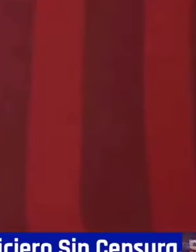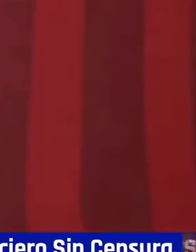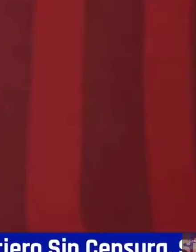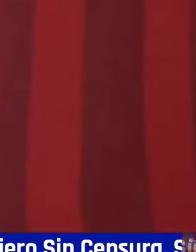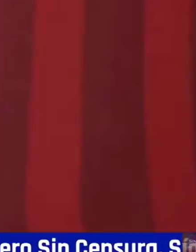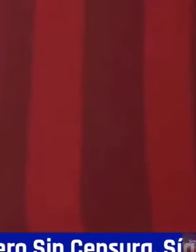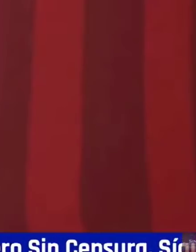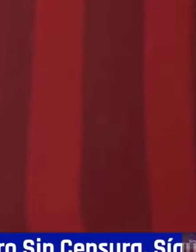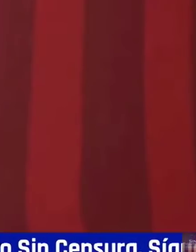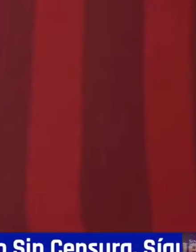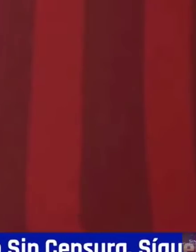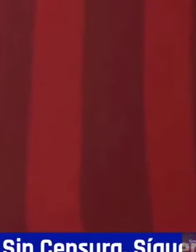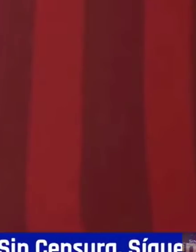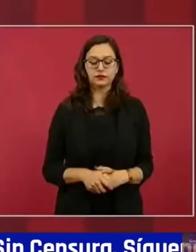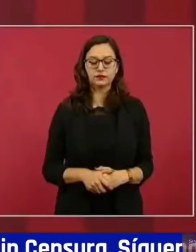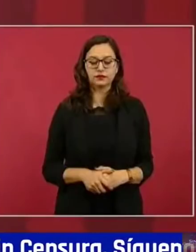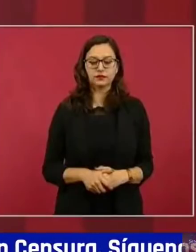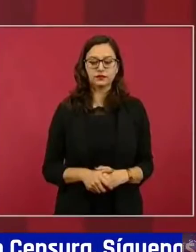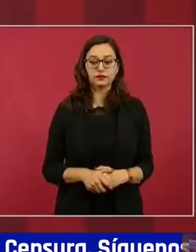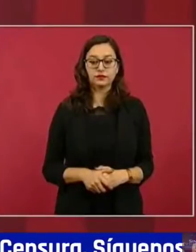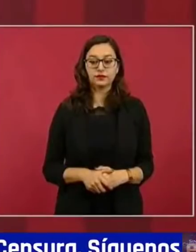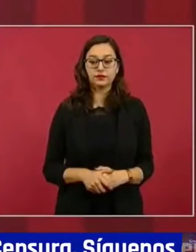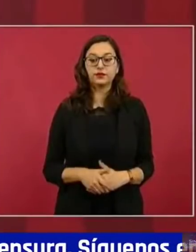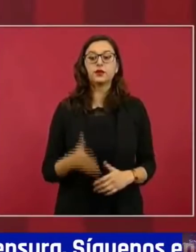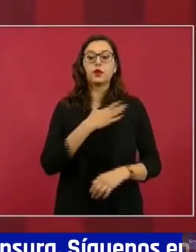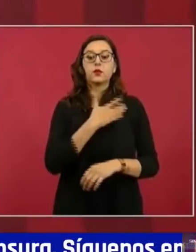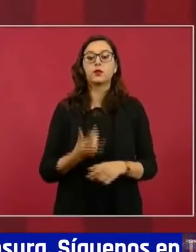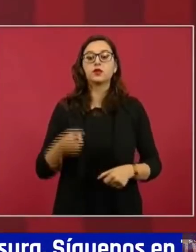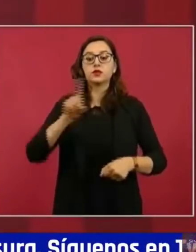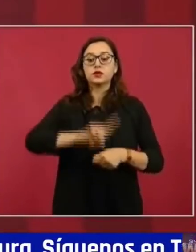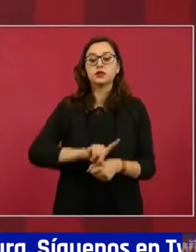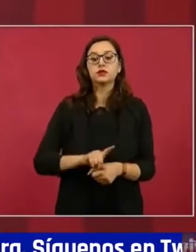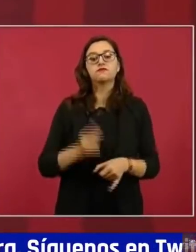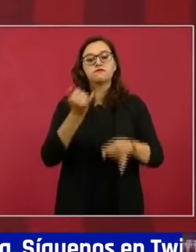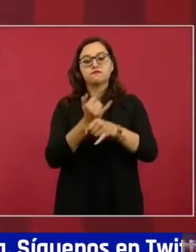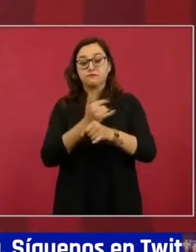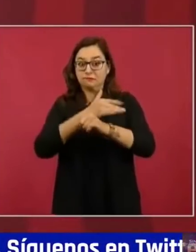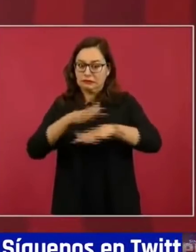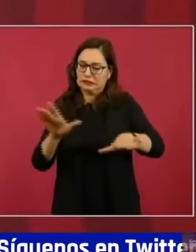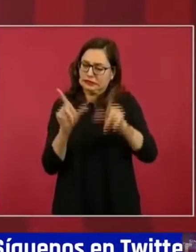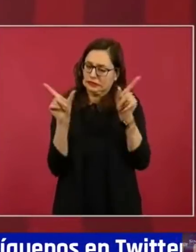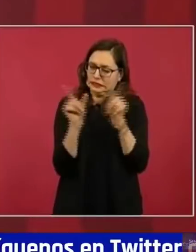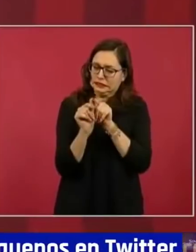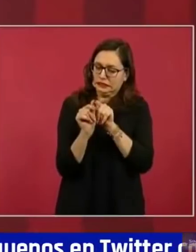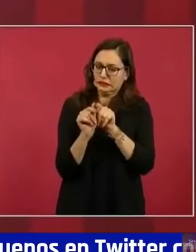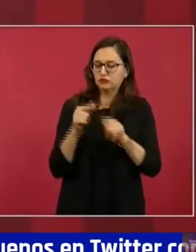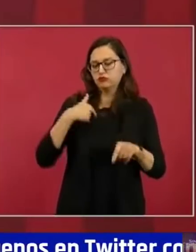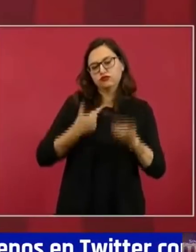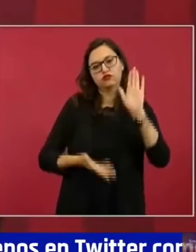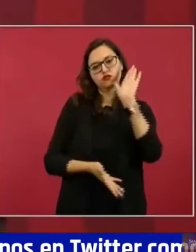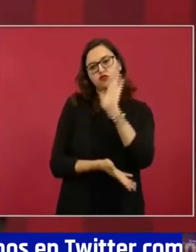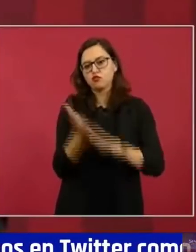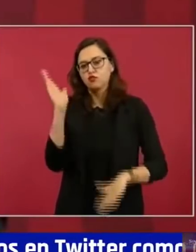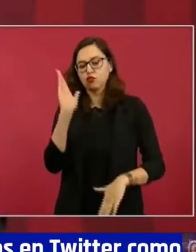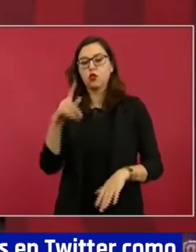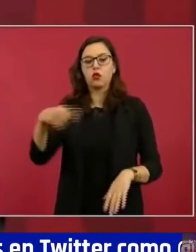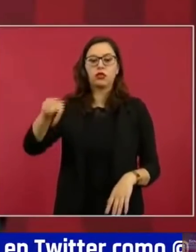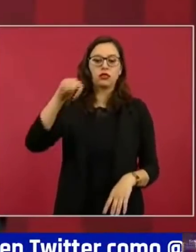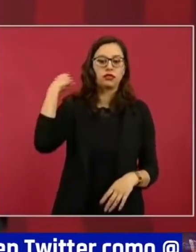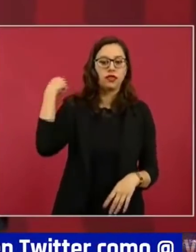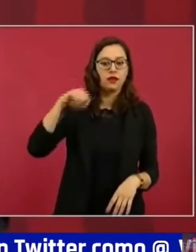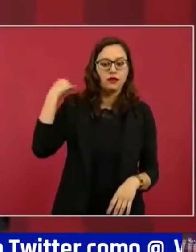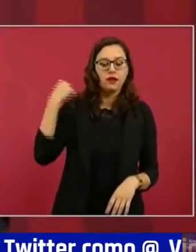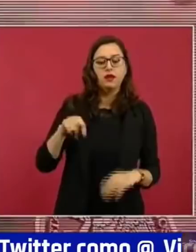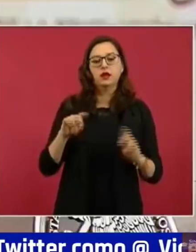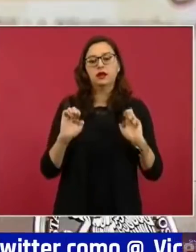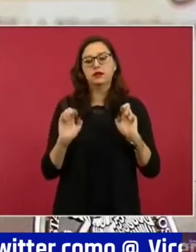un poquito en la mañanera, creo que fue del jueves o miércoles, y le dijo, bueno, mejor háganme la petición